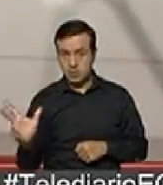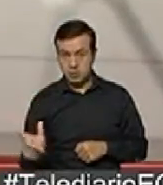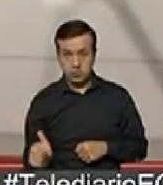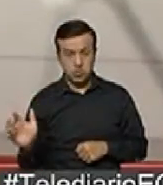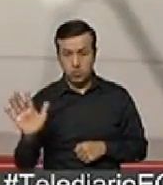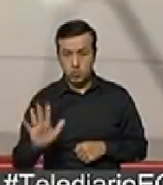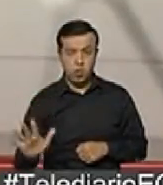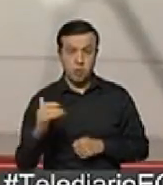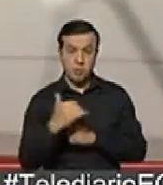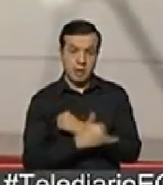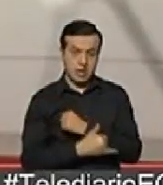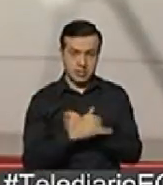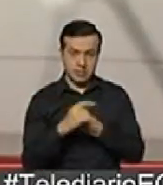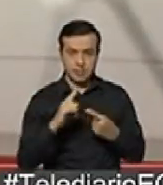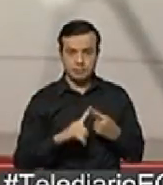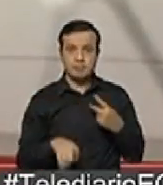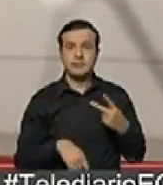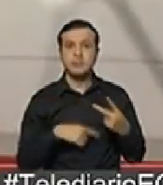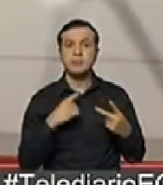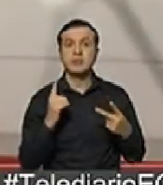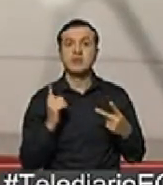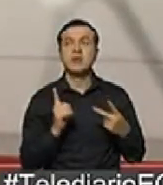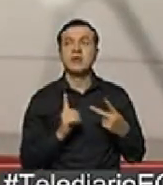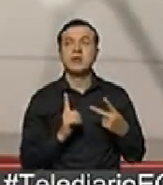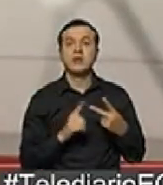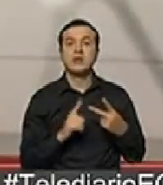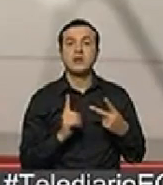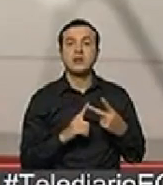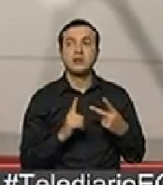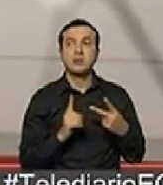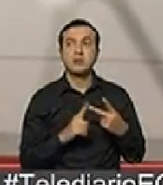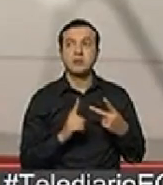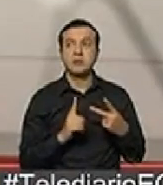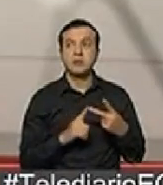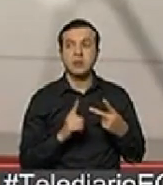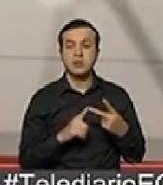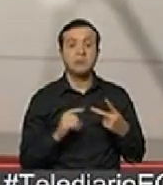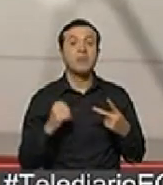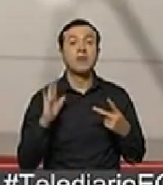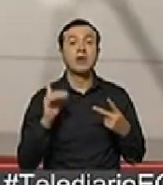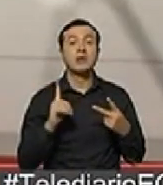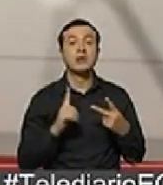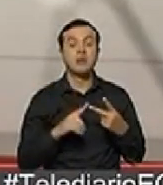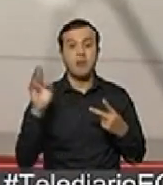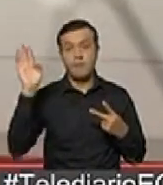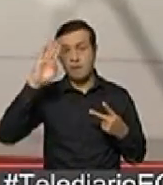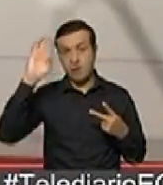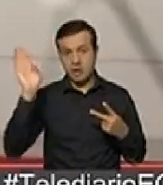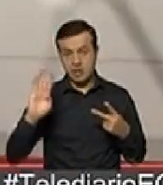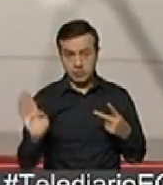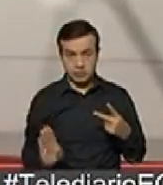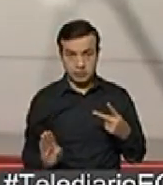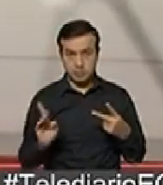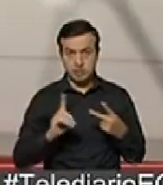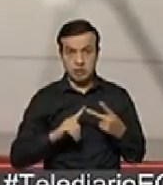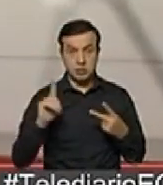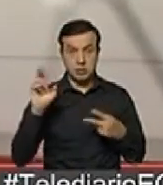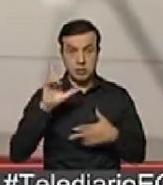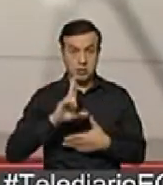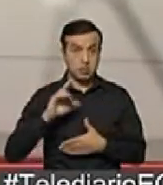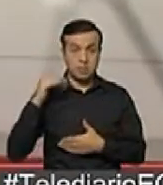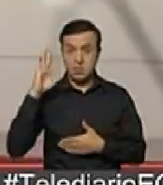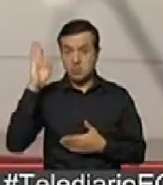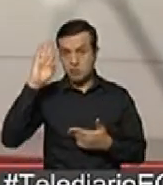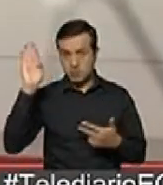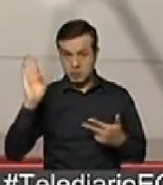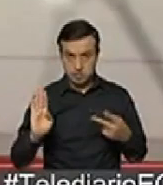Subsahara. La otra es pues principalmente Brasil, a nivel de Latinoamérica,